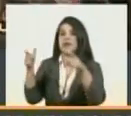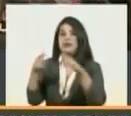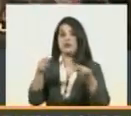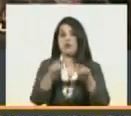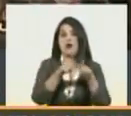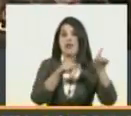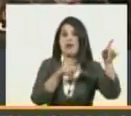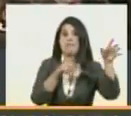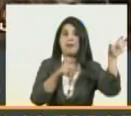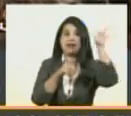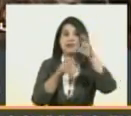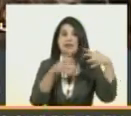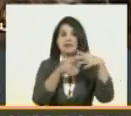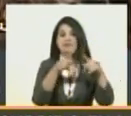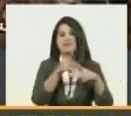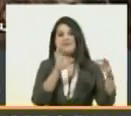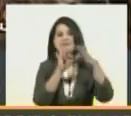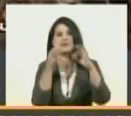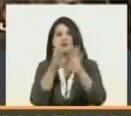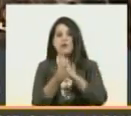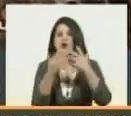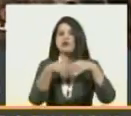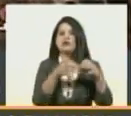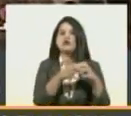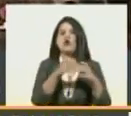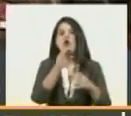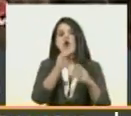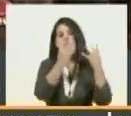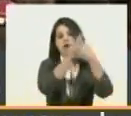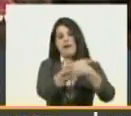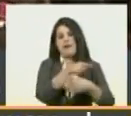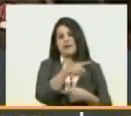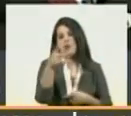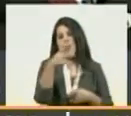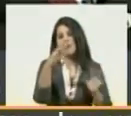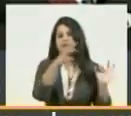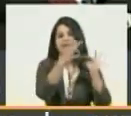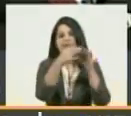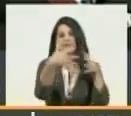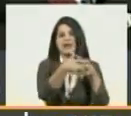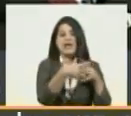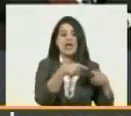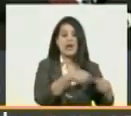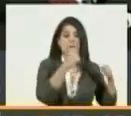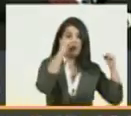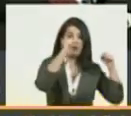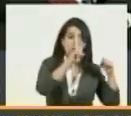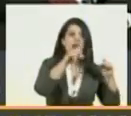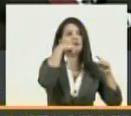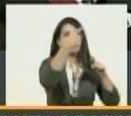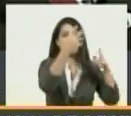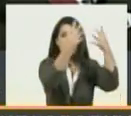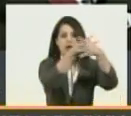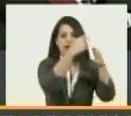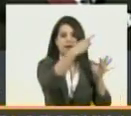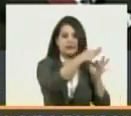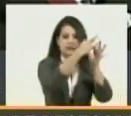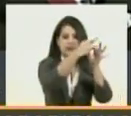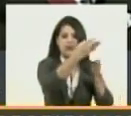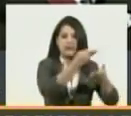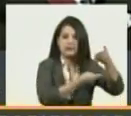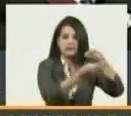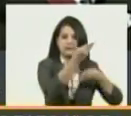intervencionista en el marco de la Organización de los Estados Americanos. Se retroalimentan. Ayer, curiosamente,